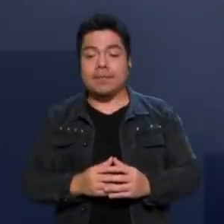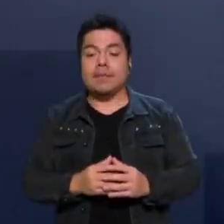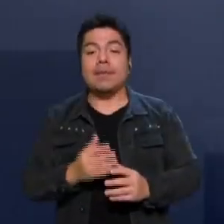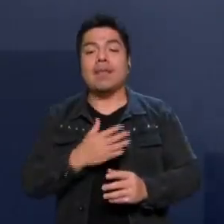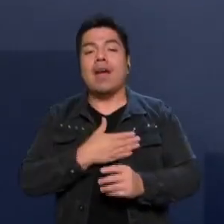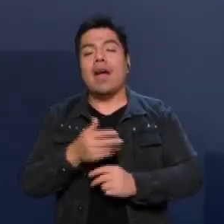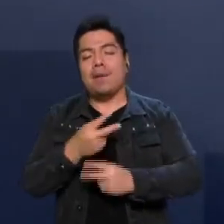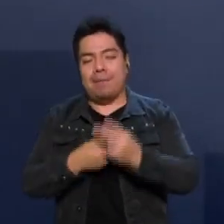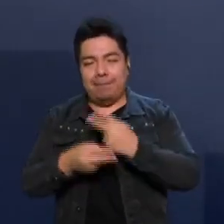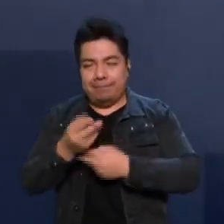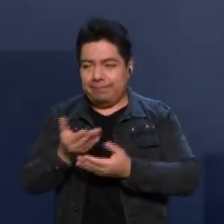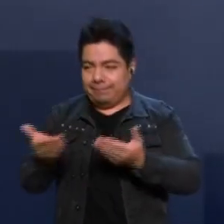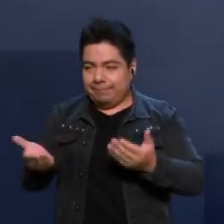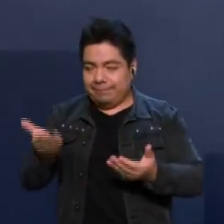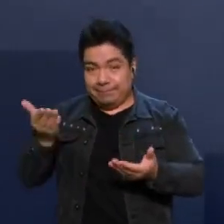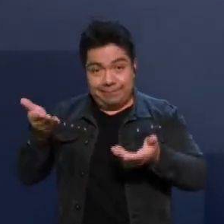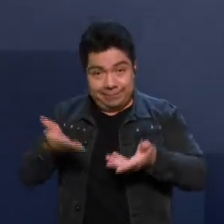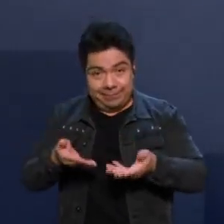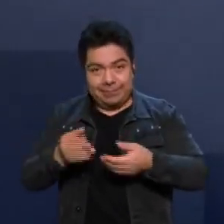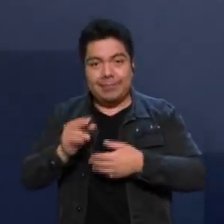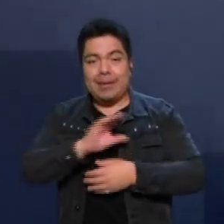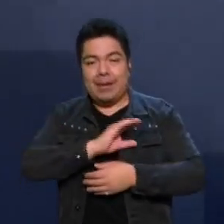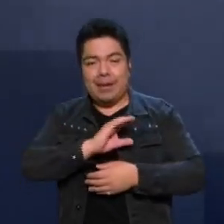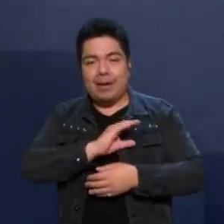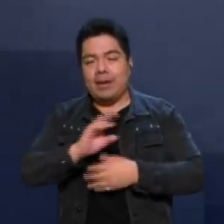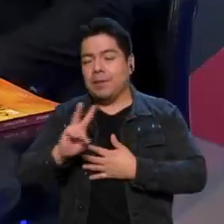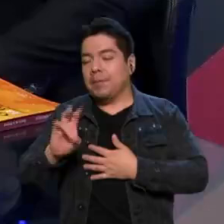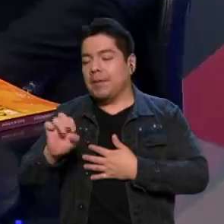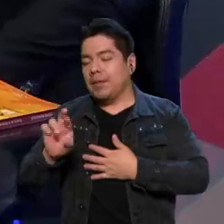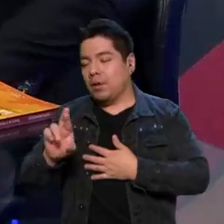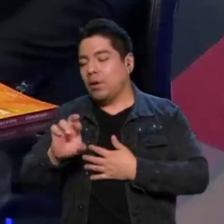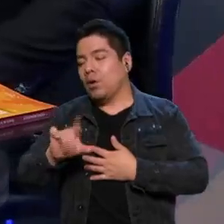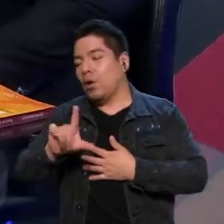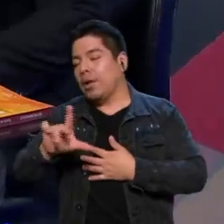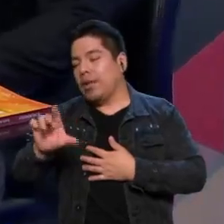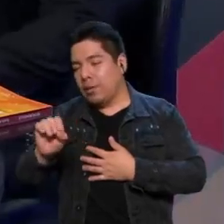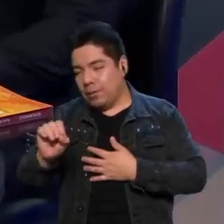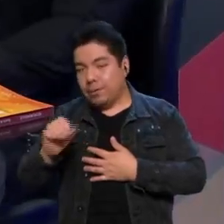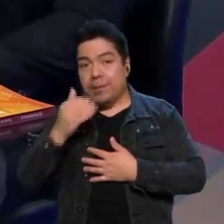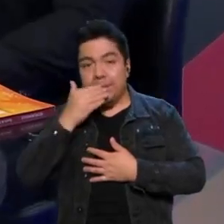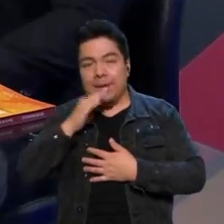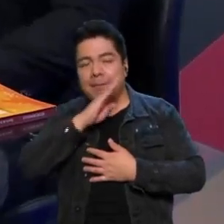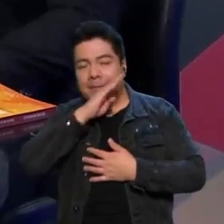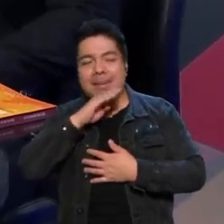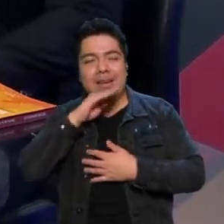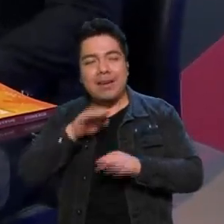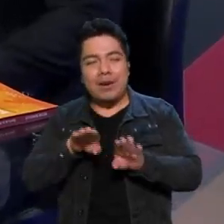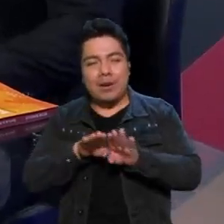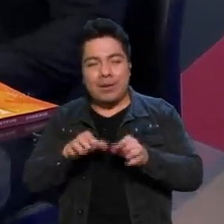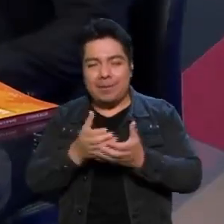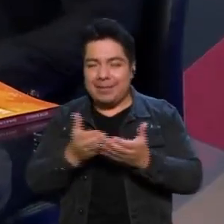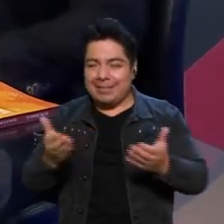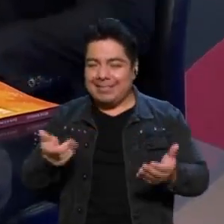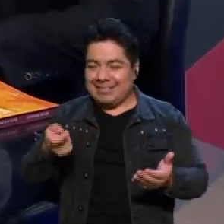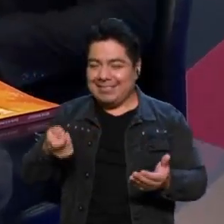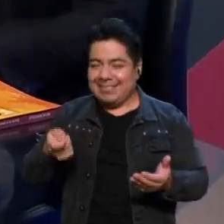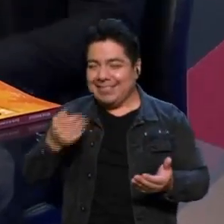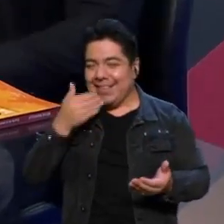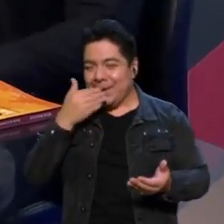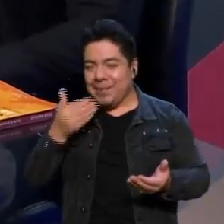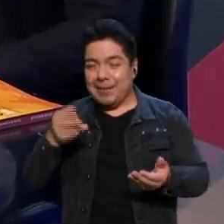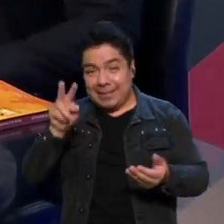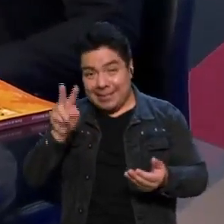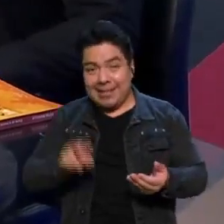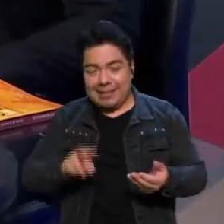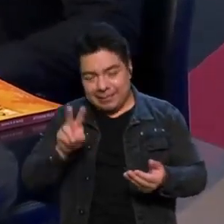Y le damos la bienvenida, como cada semana, a su casa, a nuestro querido Víctor Ronquillo. ¿Cómo estás, Víctor? Braulio, pues bien, contento de saludarte, contento de estar aquí, de